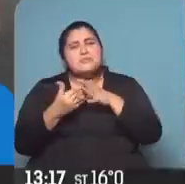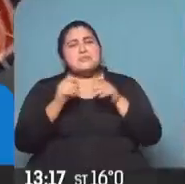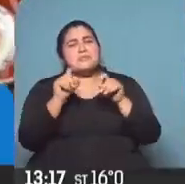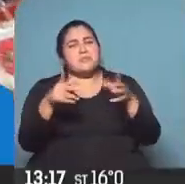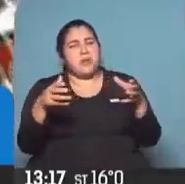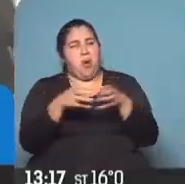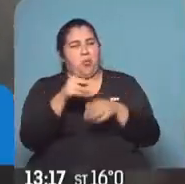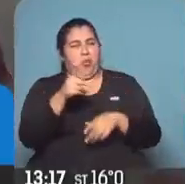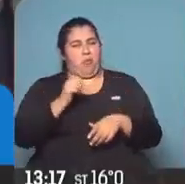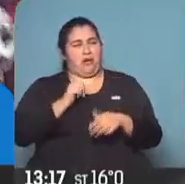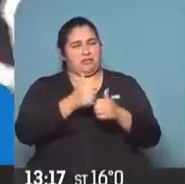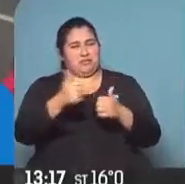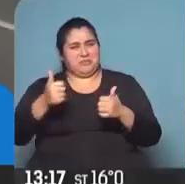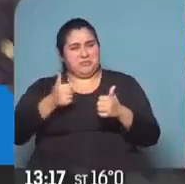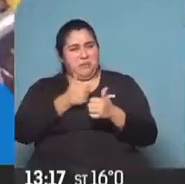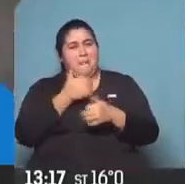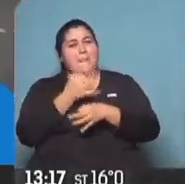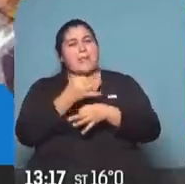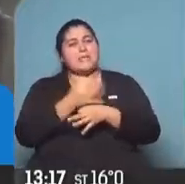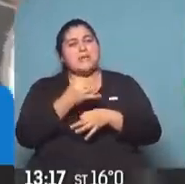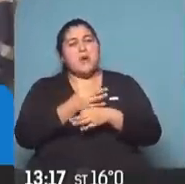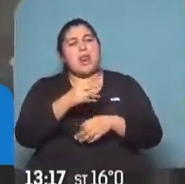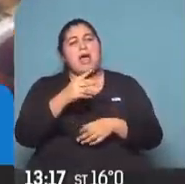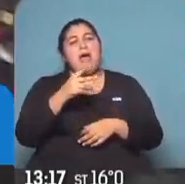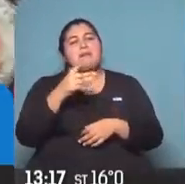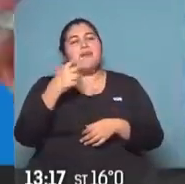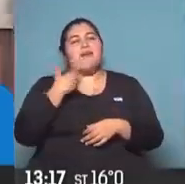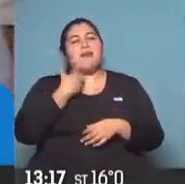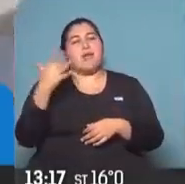escolta de la escuela de gendarmería nacional